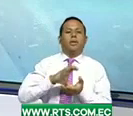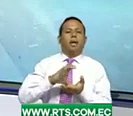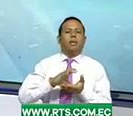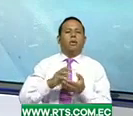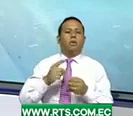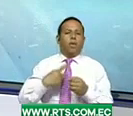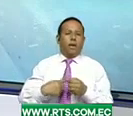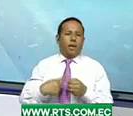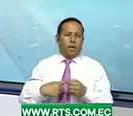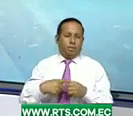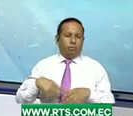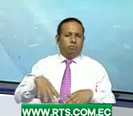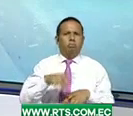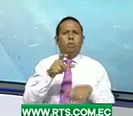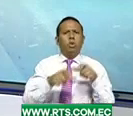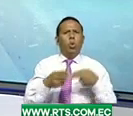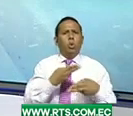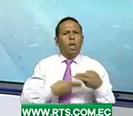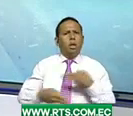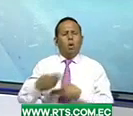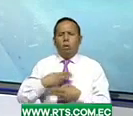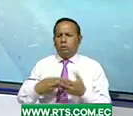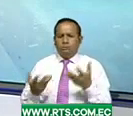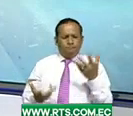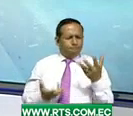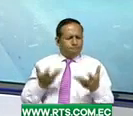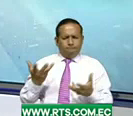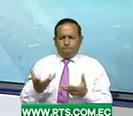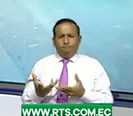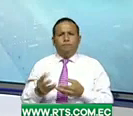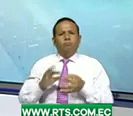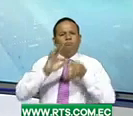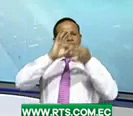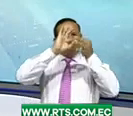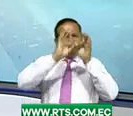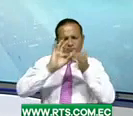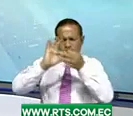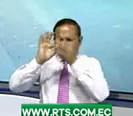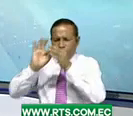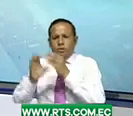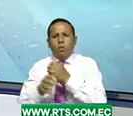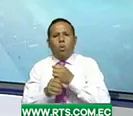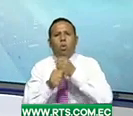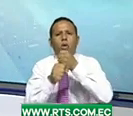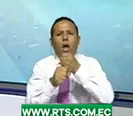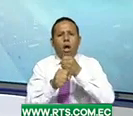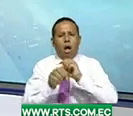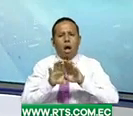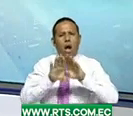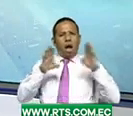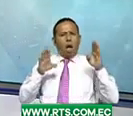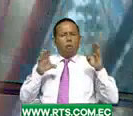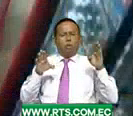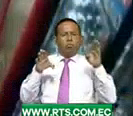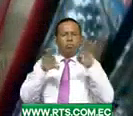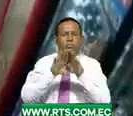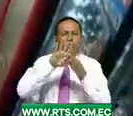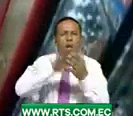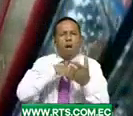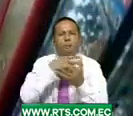los negocios se han visto obligados a reforzar la seguridad y a reducir los horarios de atención.